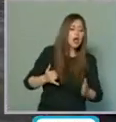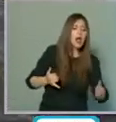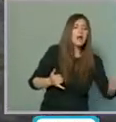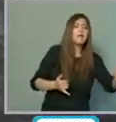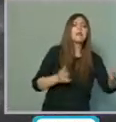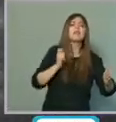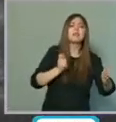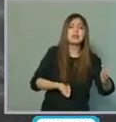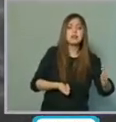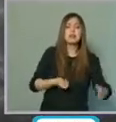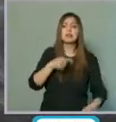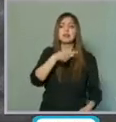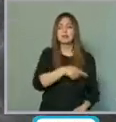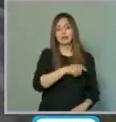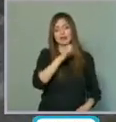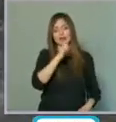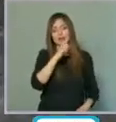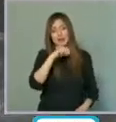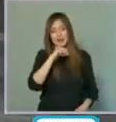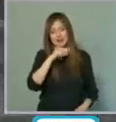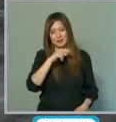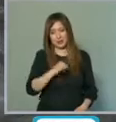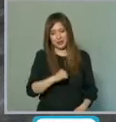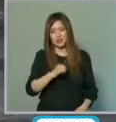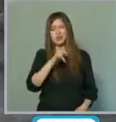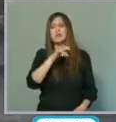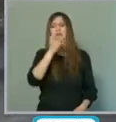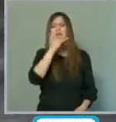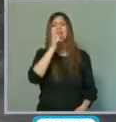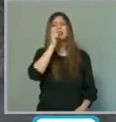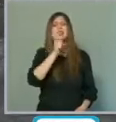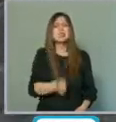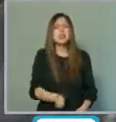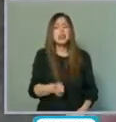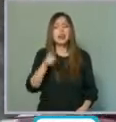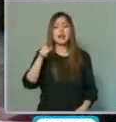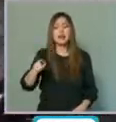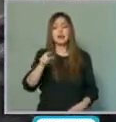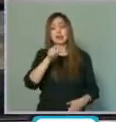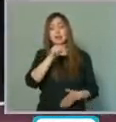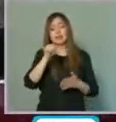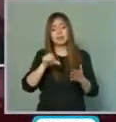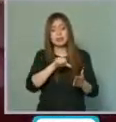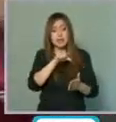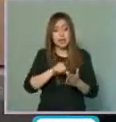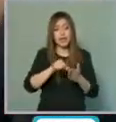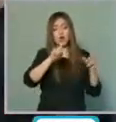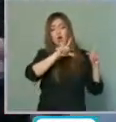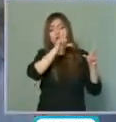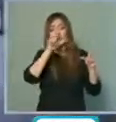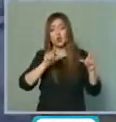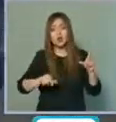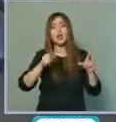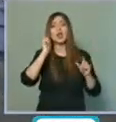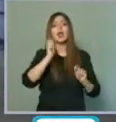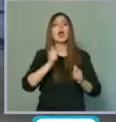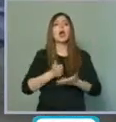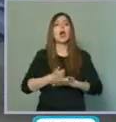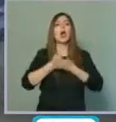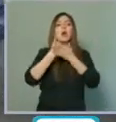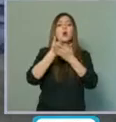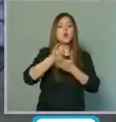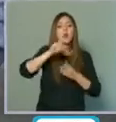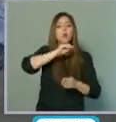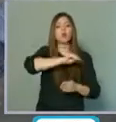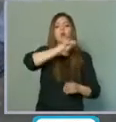abajo está el CENAMI, a la entrada a la derecha. ¿Qué es el CENAMI? El CENAMI es el Centro Nacional de Apoyo a las Misiones Indígenas.